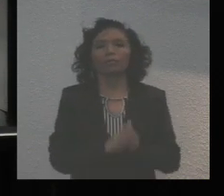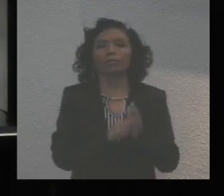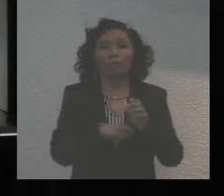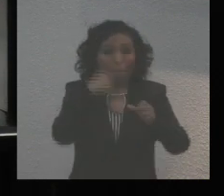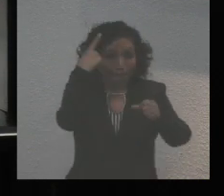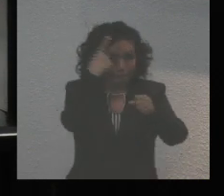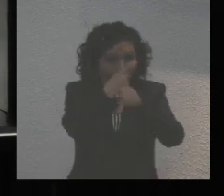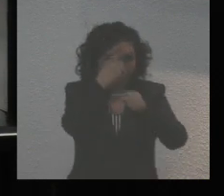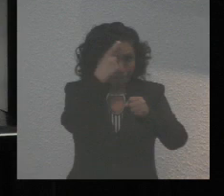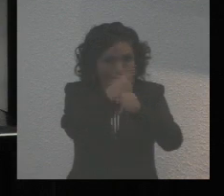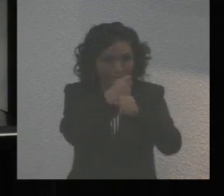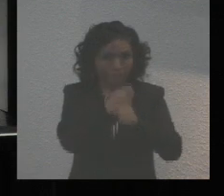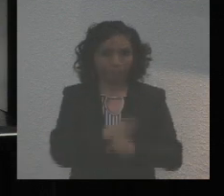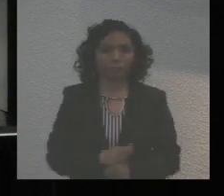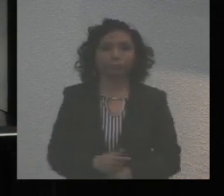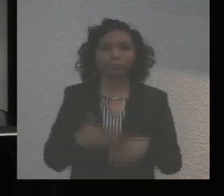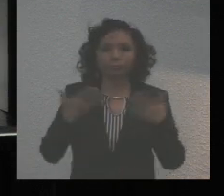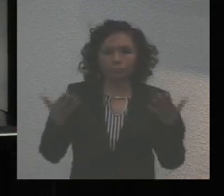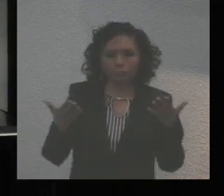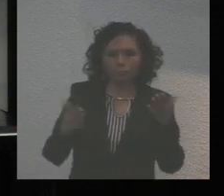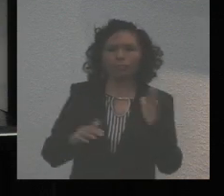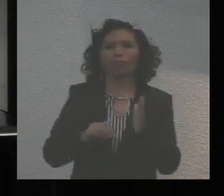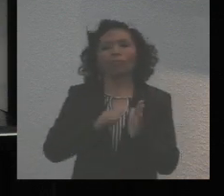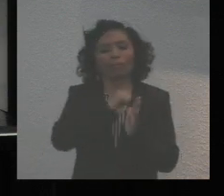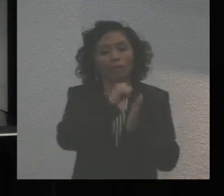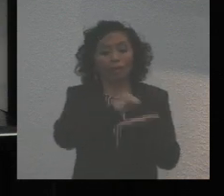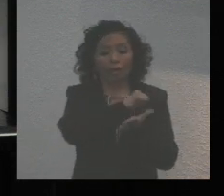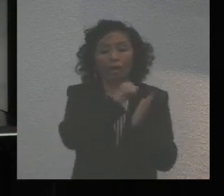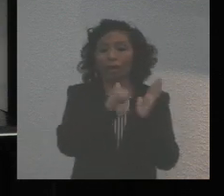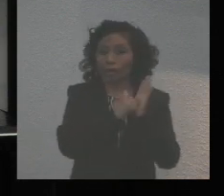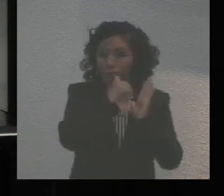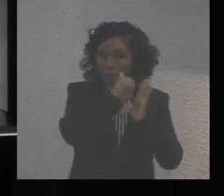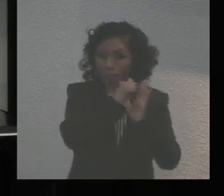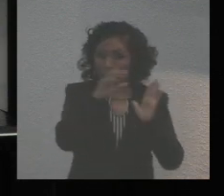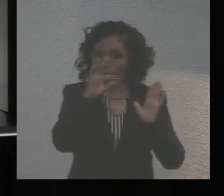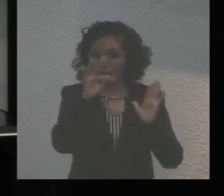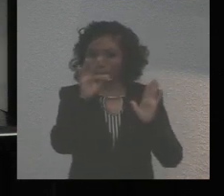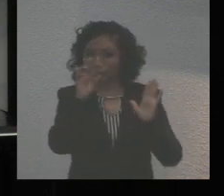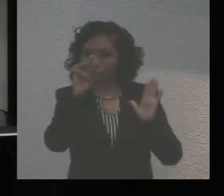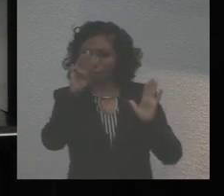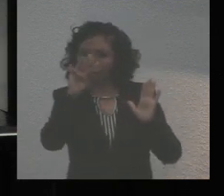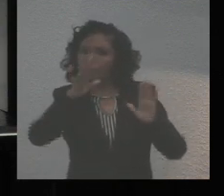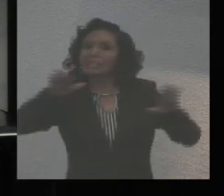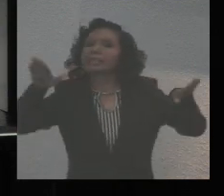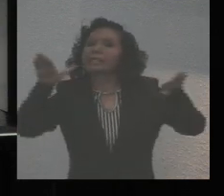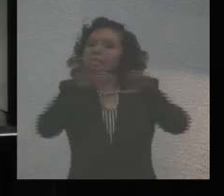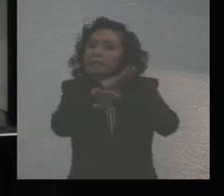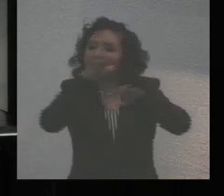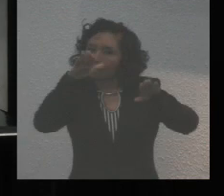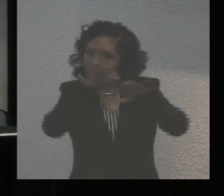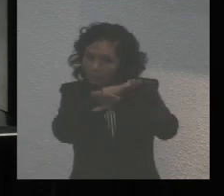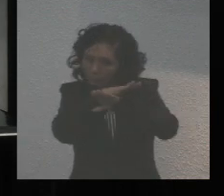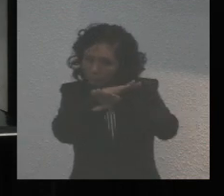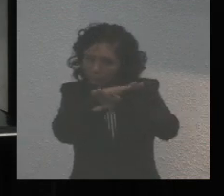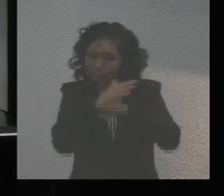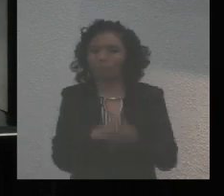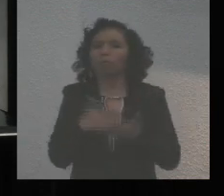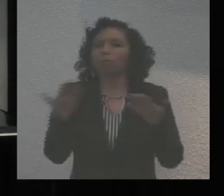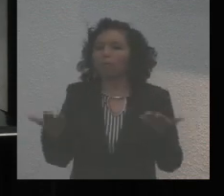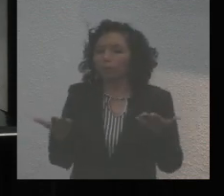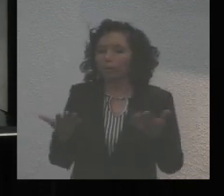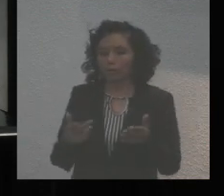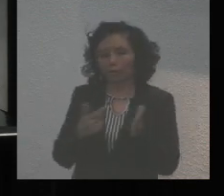primero. Se reforma el artículo 43 de la Constitución Política de los Estados Unidos Mexicanos para quedar como